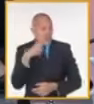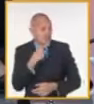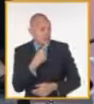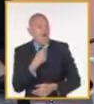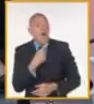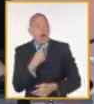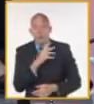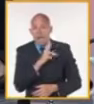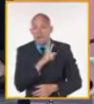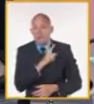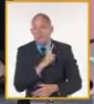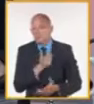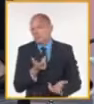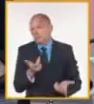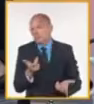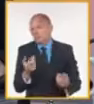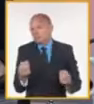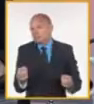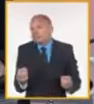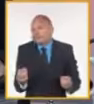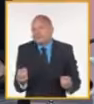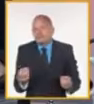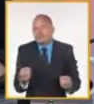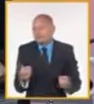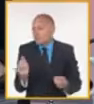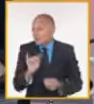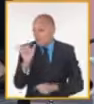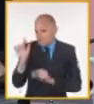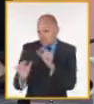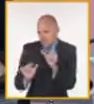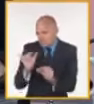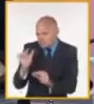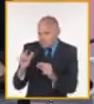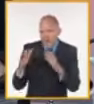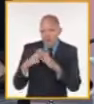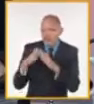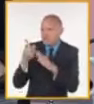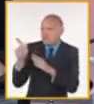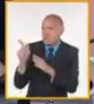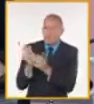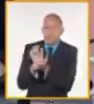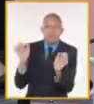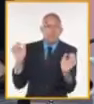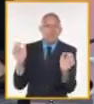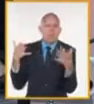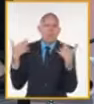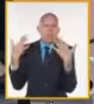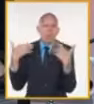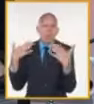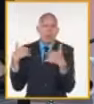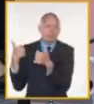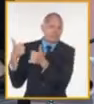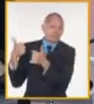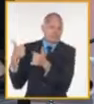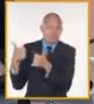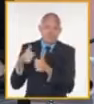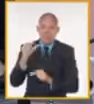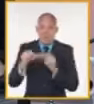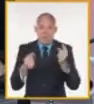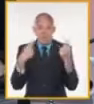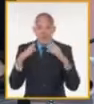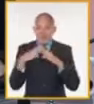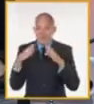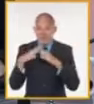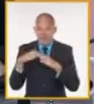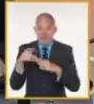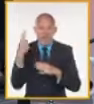las autoridades estadounidenses los terroristas continúan en territorio de Estados Unidos los que actuaran en los 90 siguen siendo también